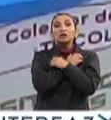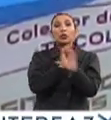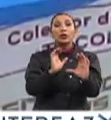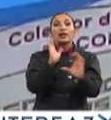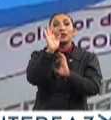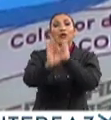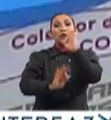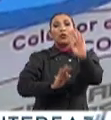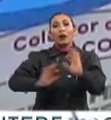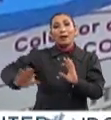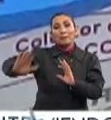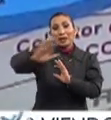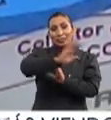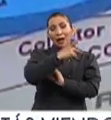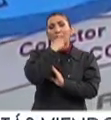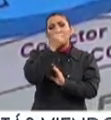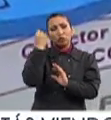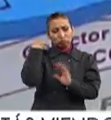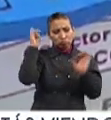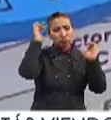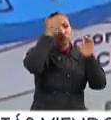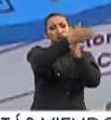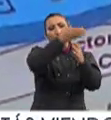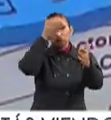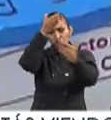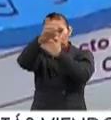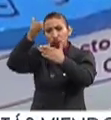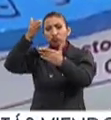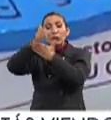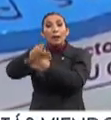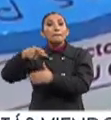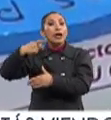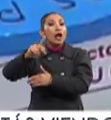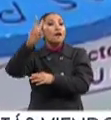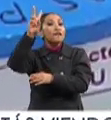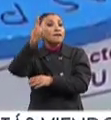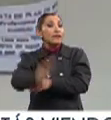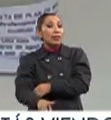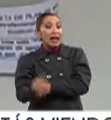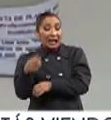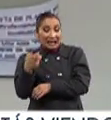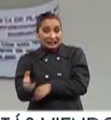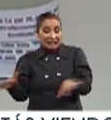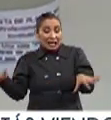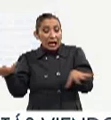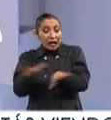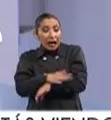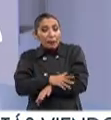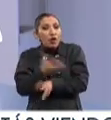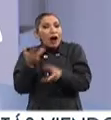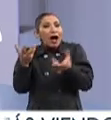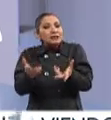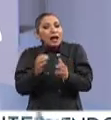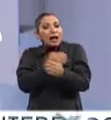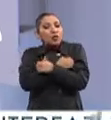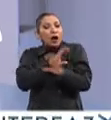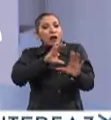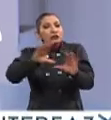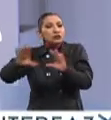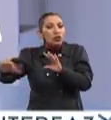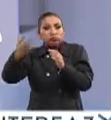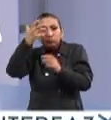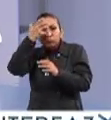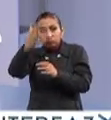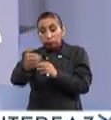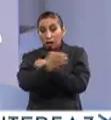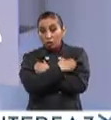ambiental. Hablamos ahorita de los foros que se están llevando a cabo, pero quisiéramos realmente que en este cambio se llevara una educación ambiental